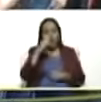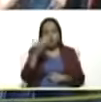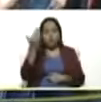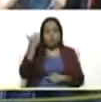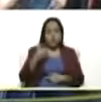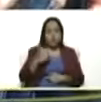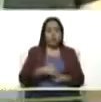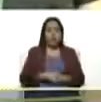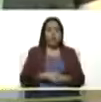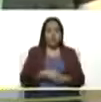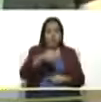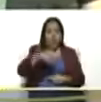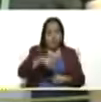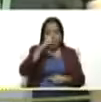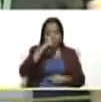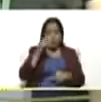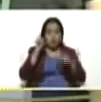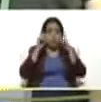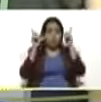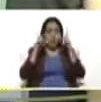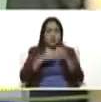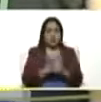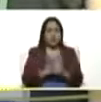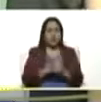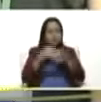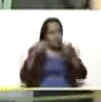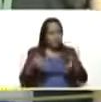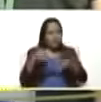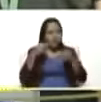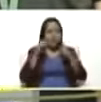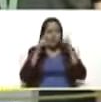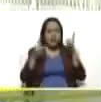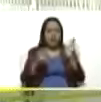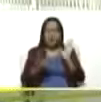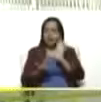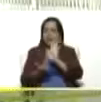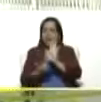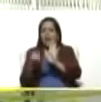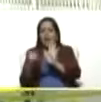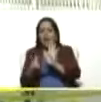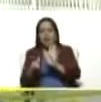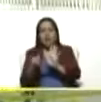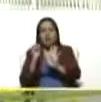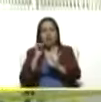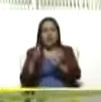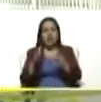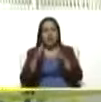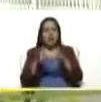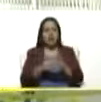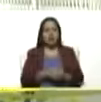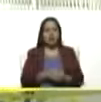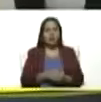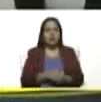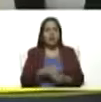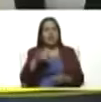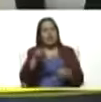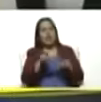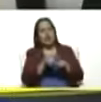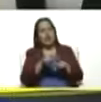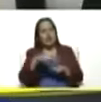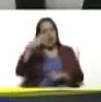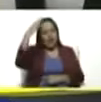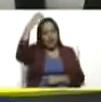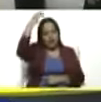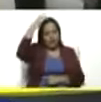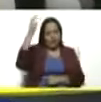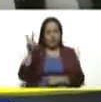Y bueno, este año hubo sorpresa, presidente. Siempre hay sorpresa. Aquí las tengo. Y usted las tiene en la mano ahí, yo no sé. Está como en mi Venezuela, ¿no? El